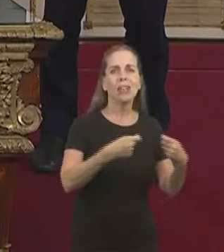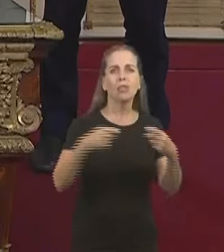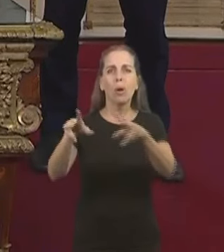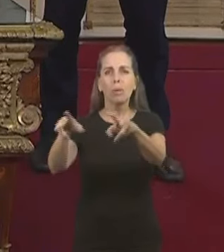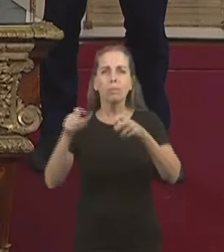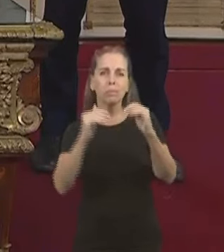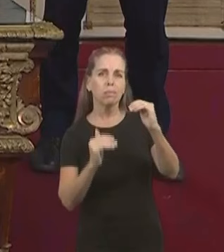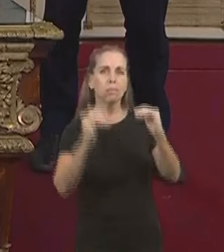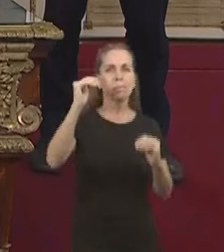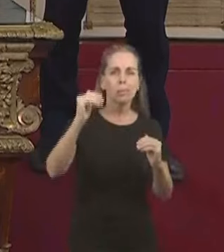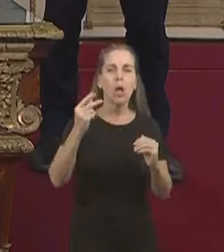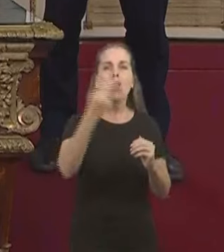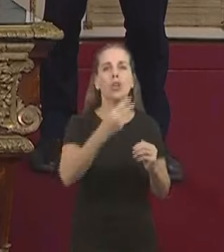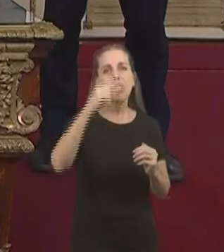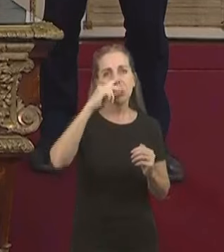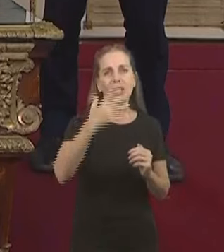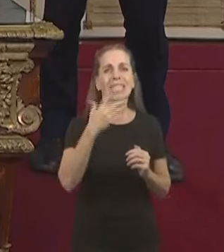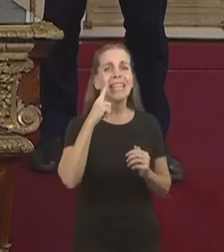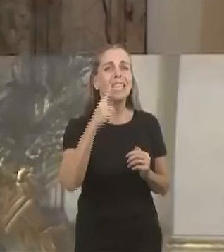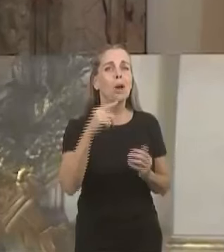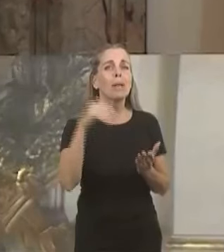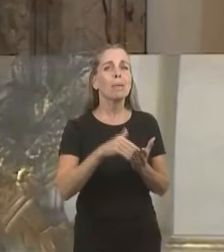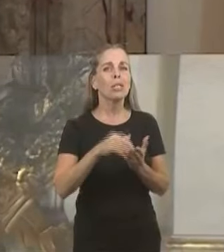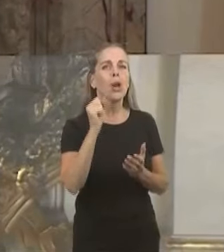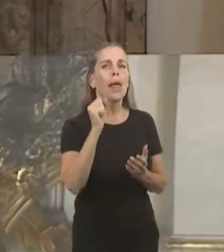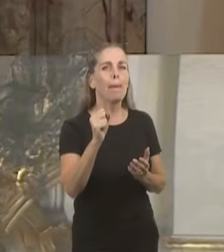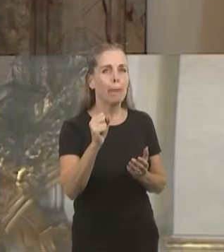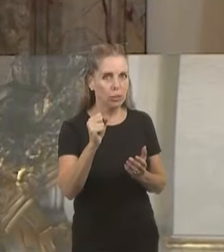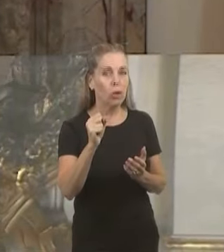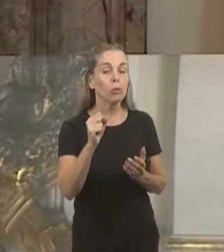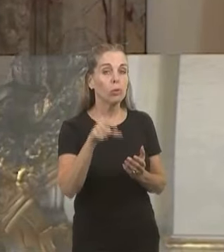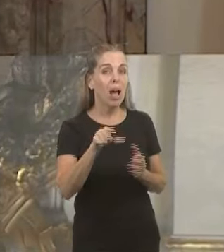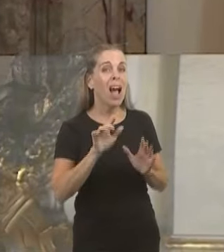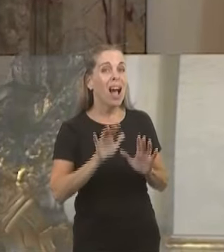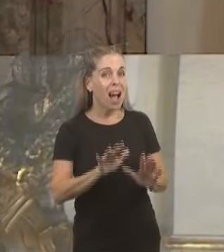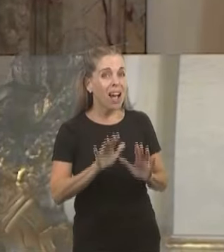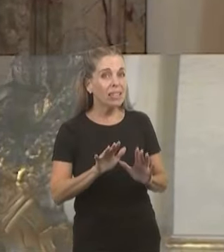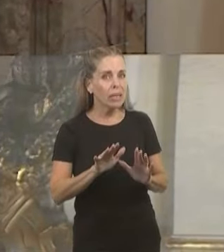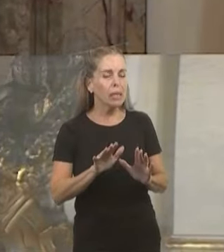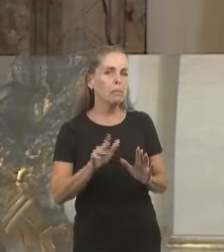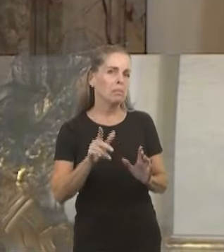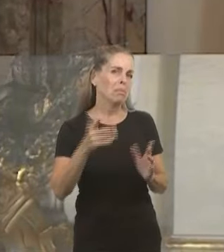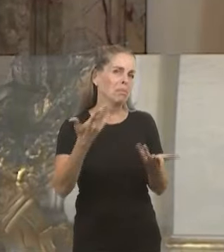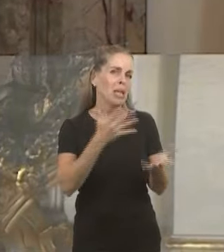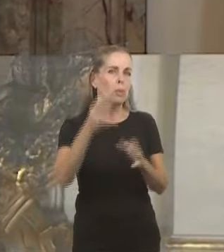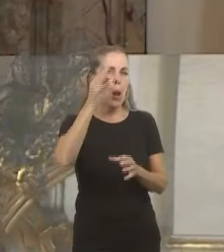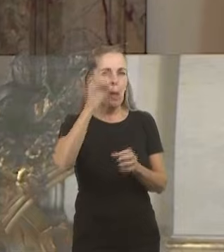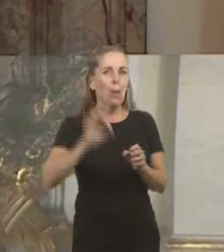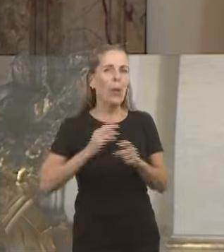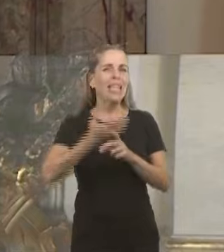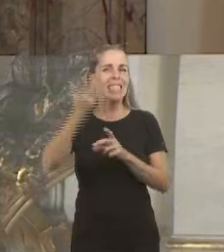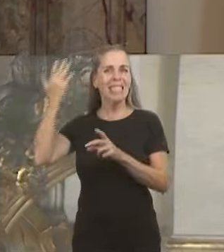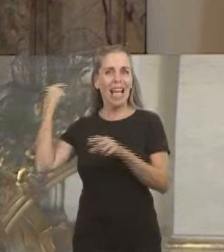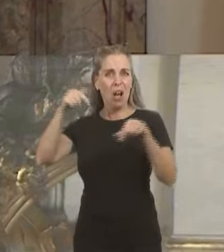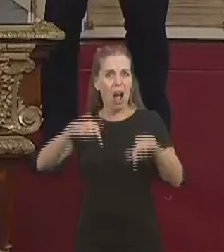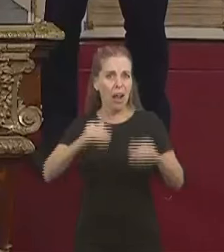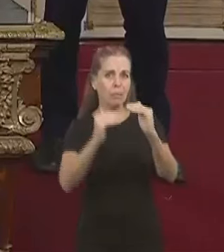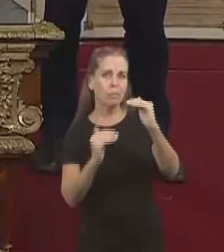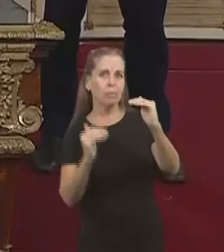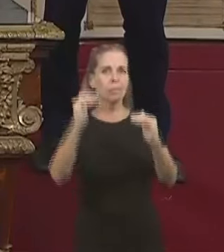de 275,000 millones de pesos logrando de esta manera y luego de más de casi 20 años superavit